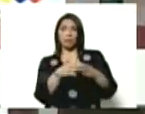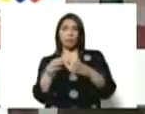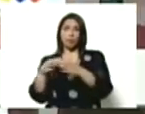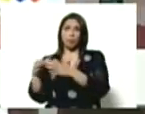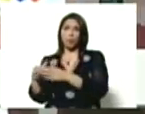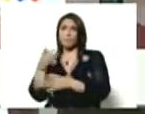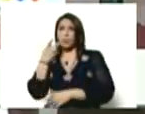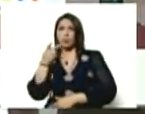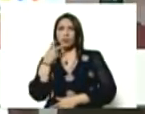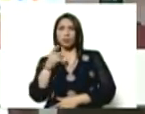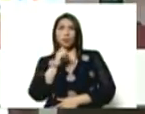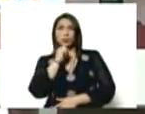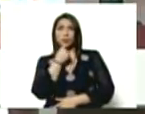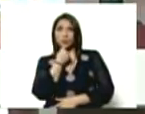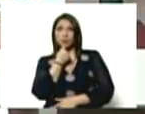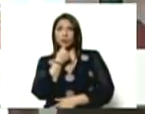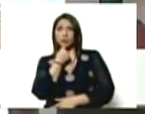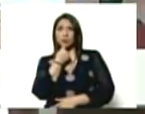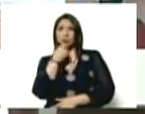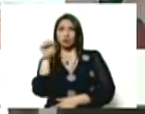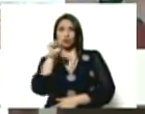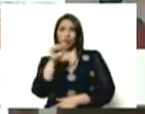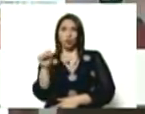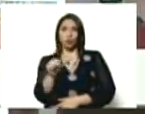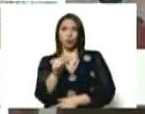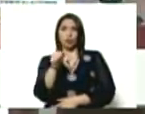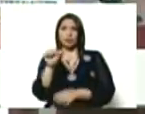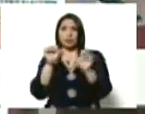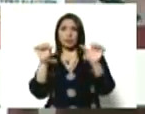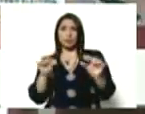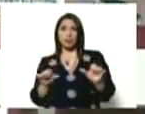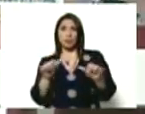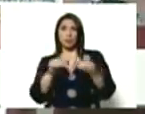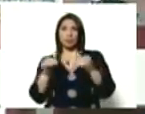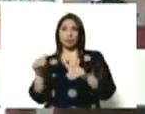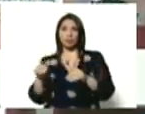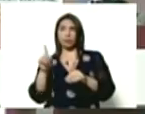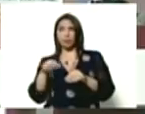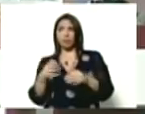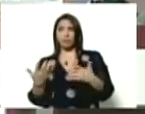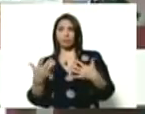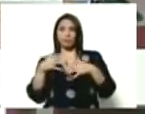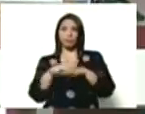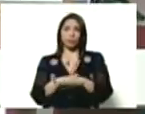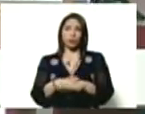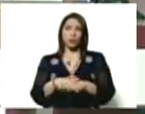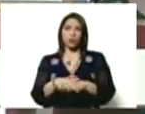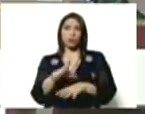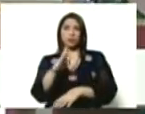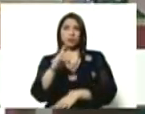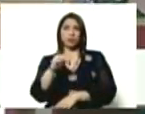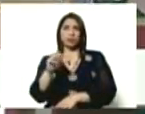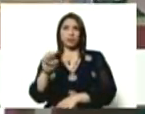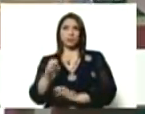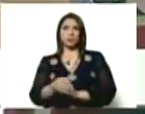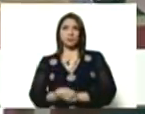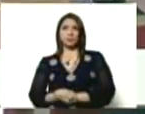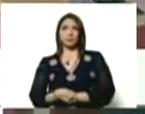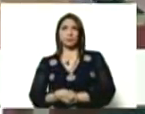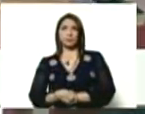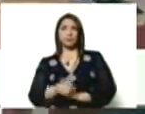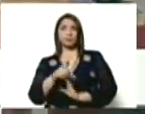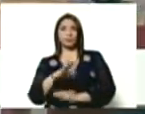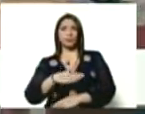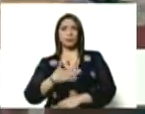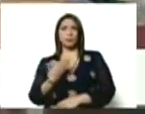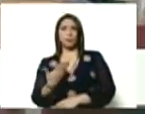llave del software del sistema electoral, y en complemento con el Consejo Nacional Electoral es que se podrá